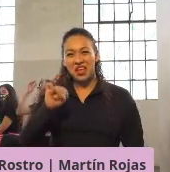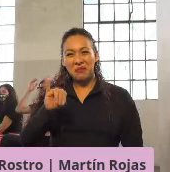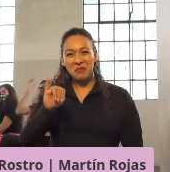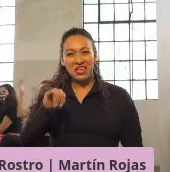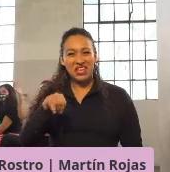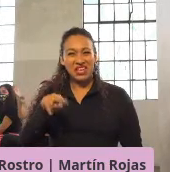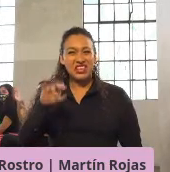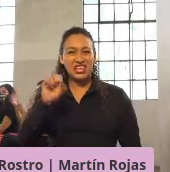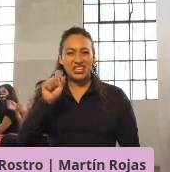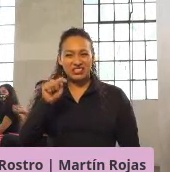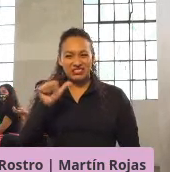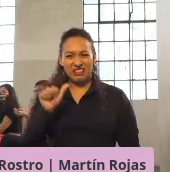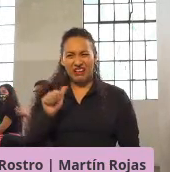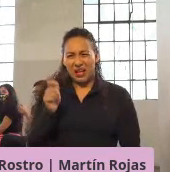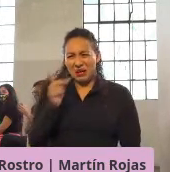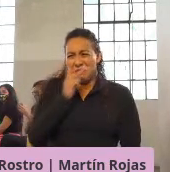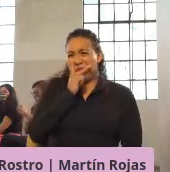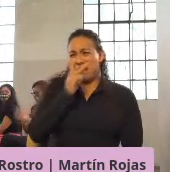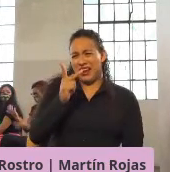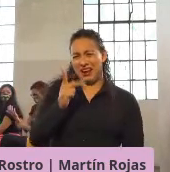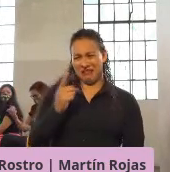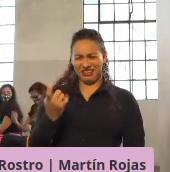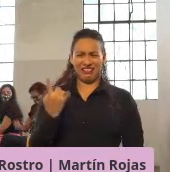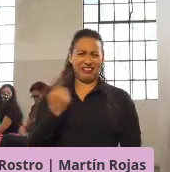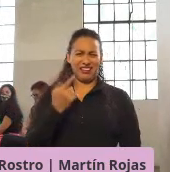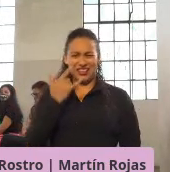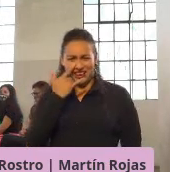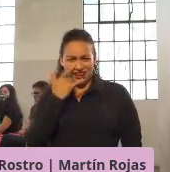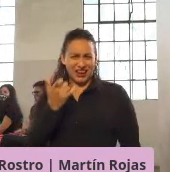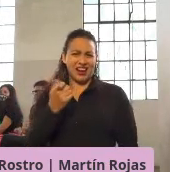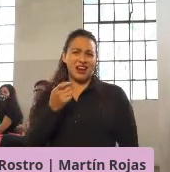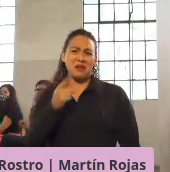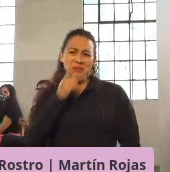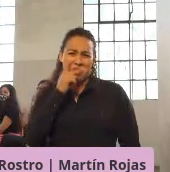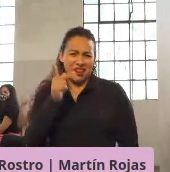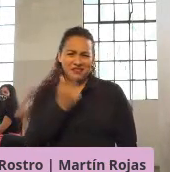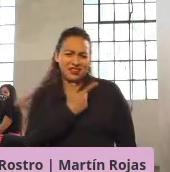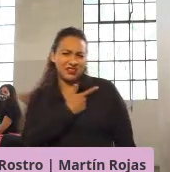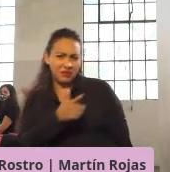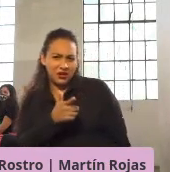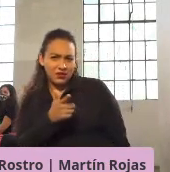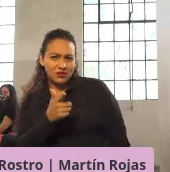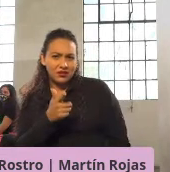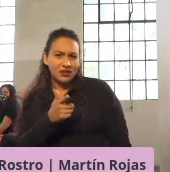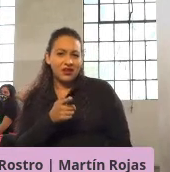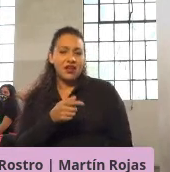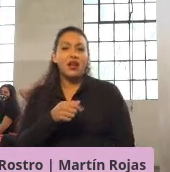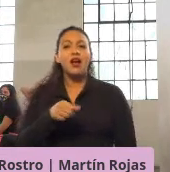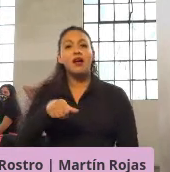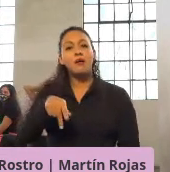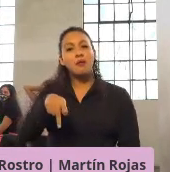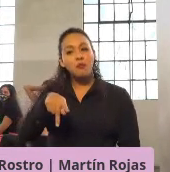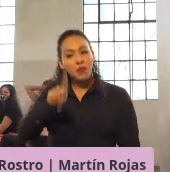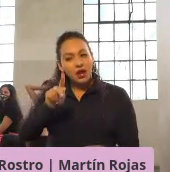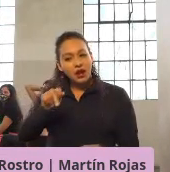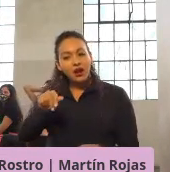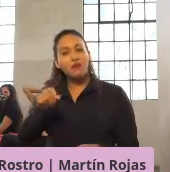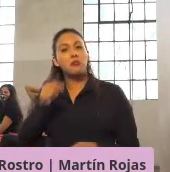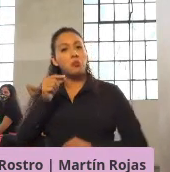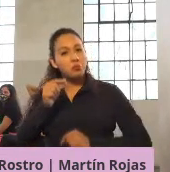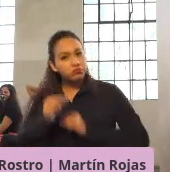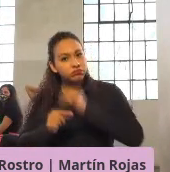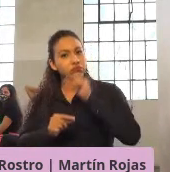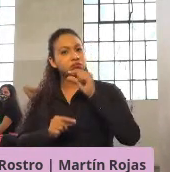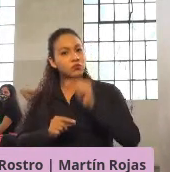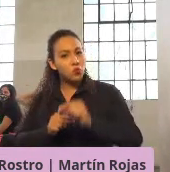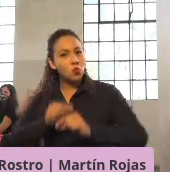este movimiento increíble feminista que hemos tenido en México los últimos 5 o 6 años, o sea, mujeres de 50 años dicen que son feministas por